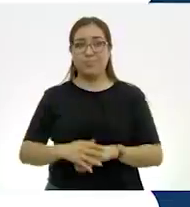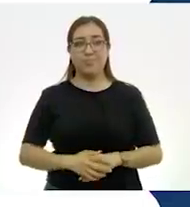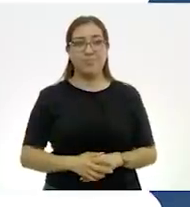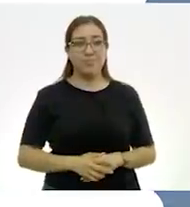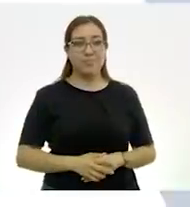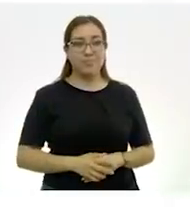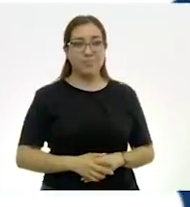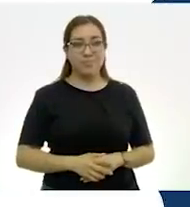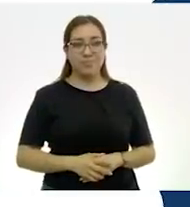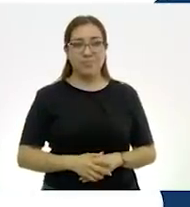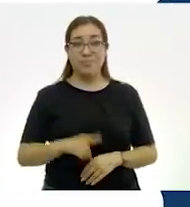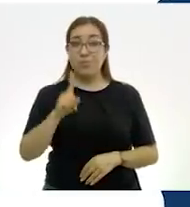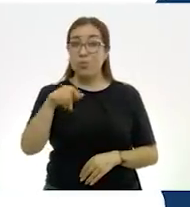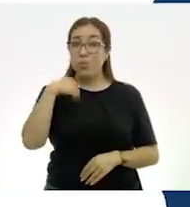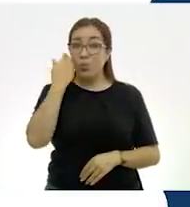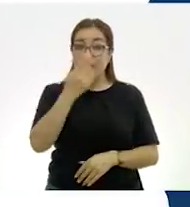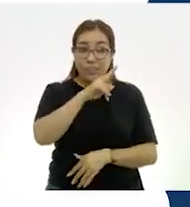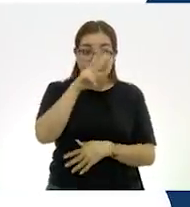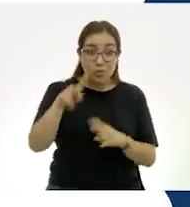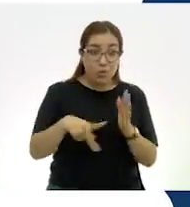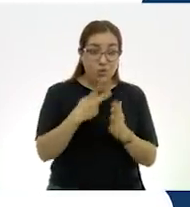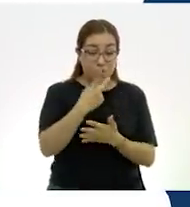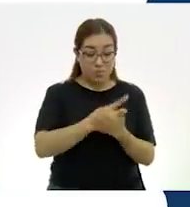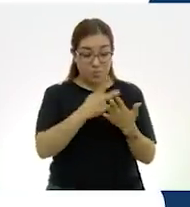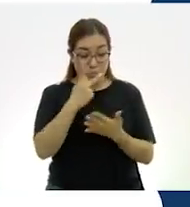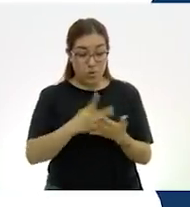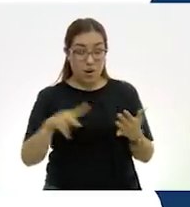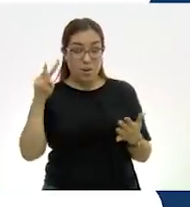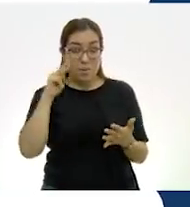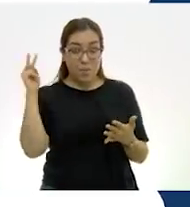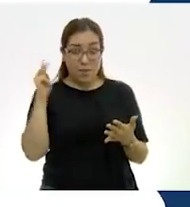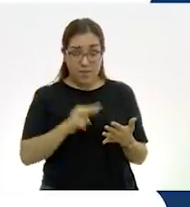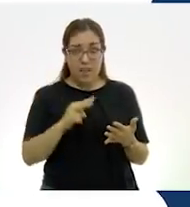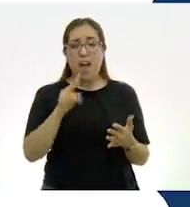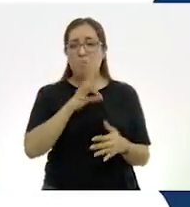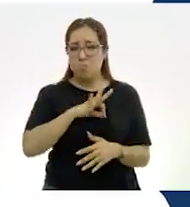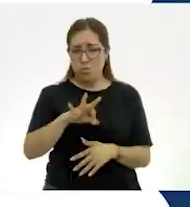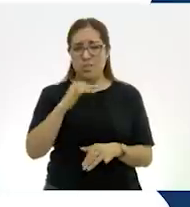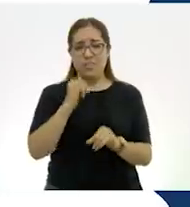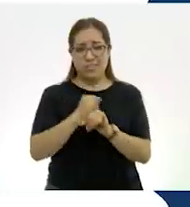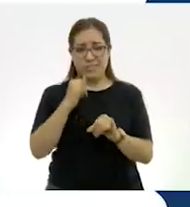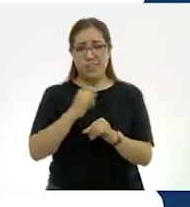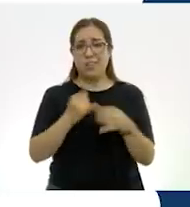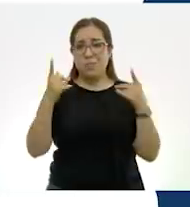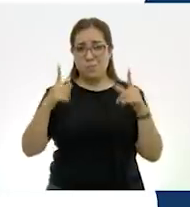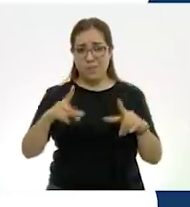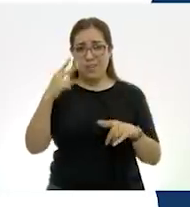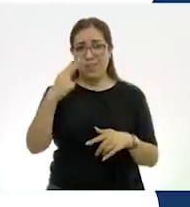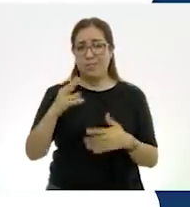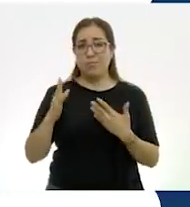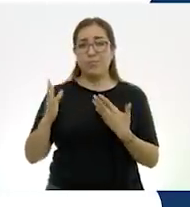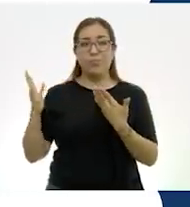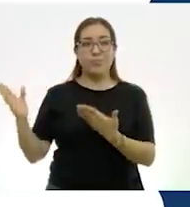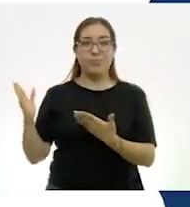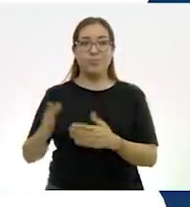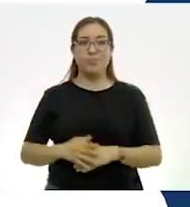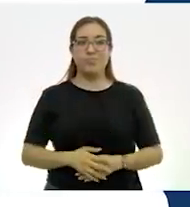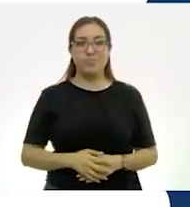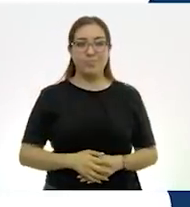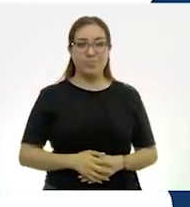conalitec.sep.gov.mx. Si quieres volver a ver los programas de Aprende en Casa, los puedes encontrar en la siguiente liga: